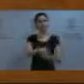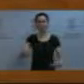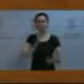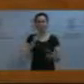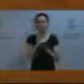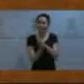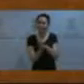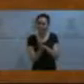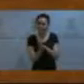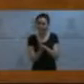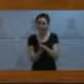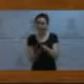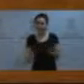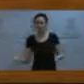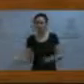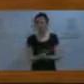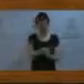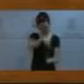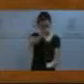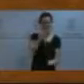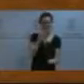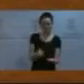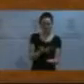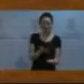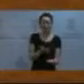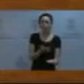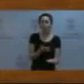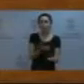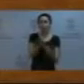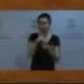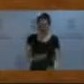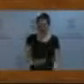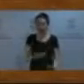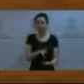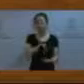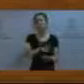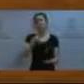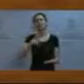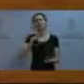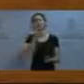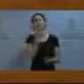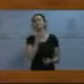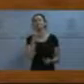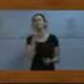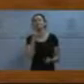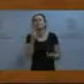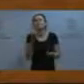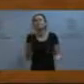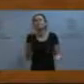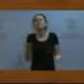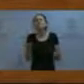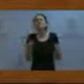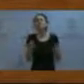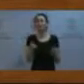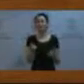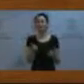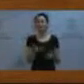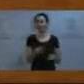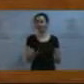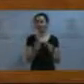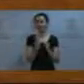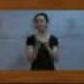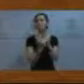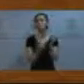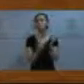los expedientes. En los días revisados, a estas alturas, señora consejera, como usted se había comprometido, ¿cuánto ha bajado el importe de la deuda? ¿Ya nos lo